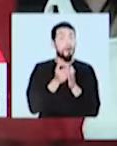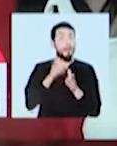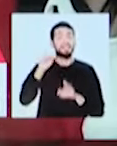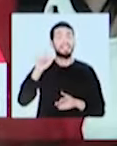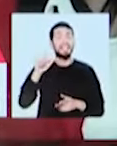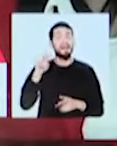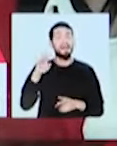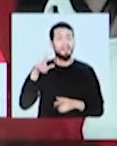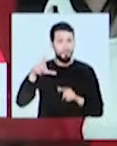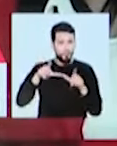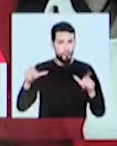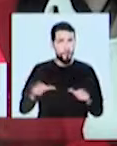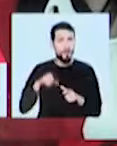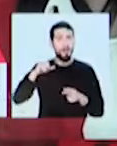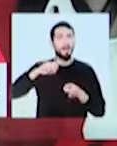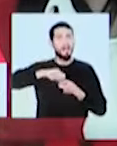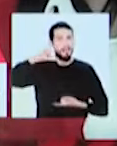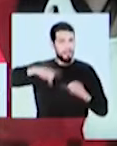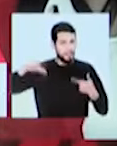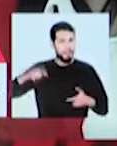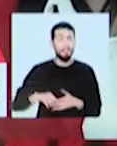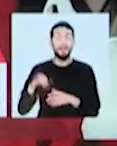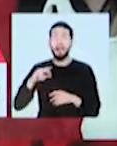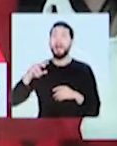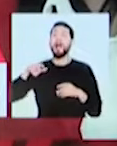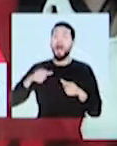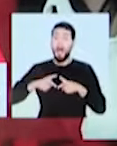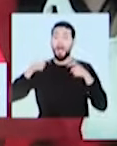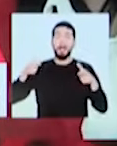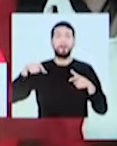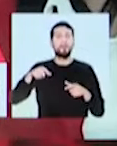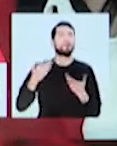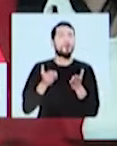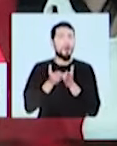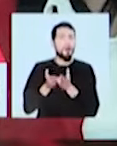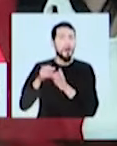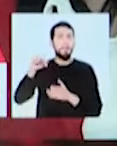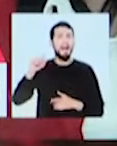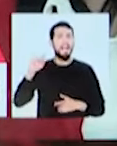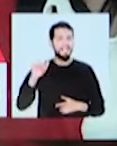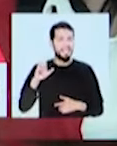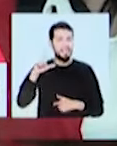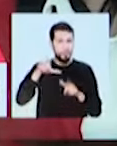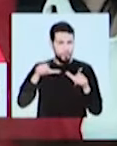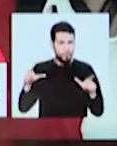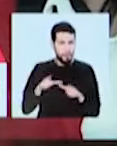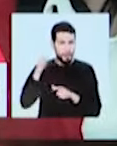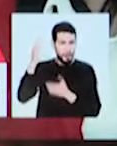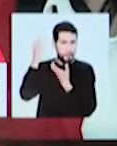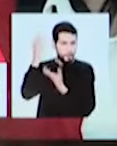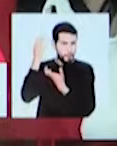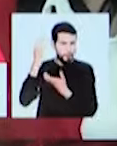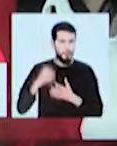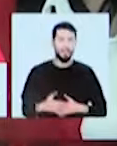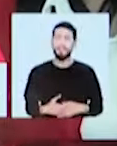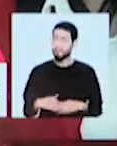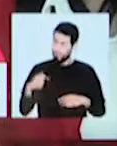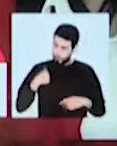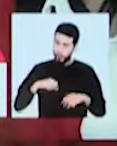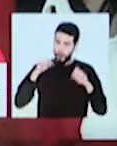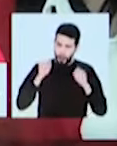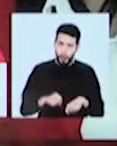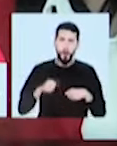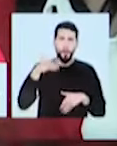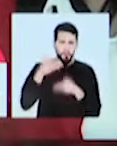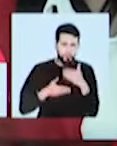que requieres inmediatamente? Líquido, elementos, si no te vas a deshidratar. Los oasis no quedan en las esquinas.